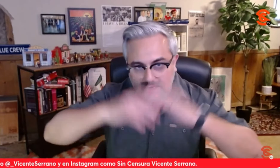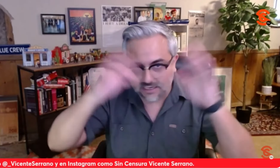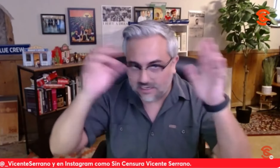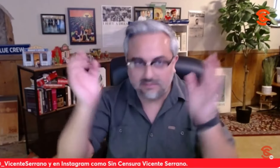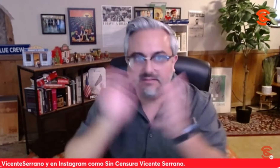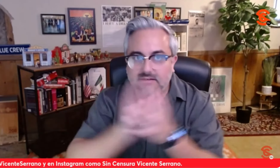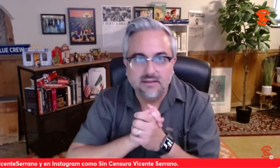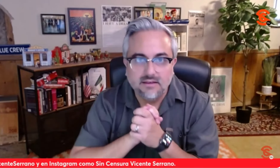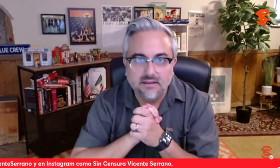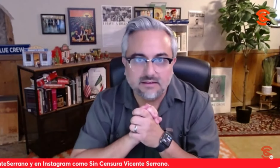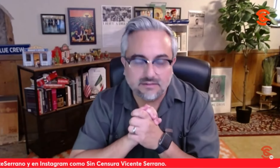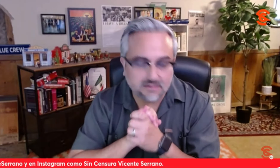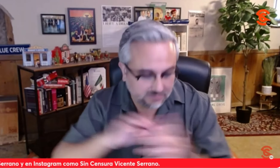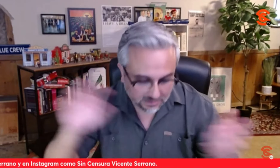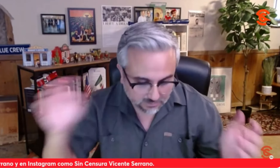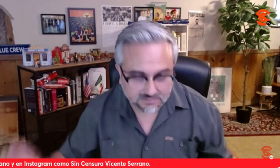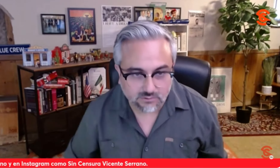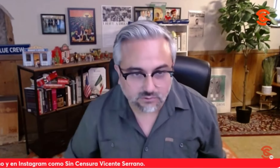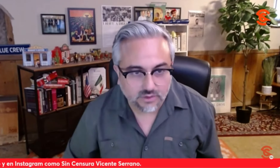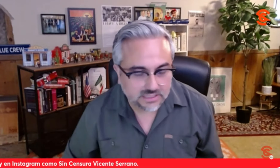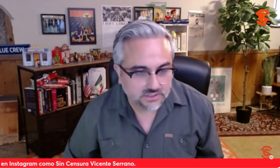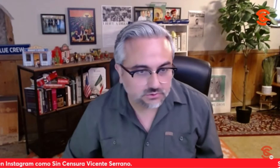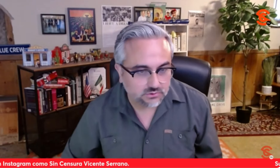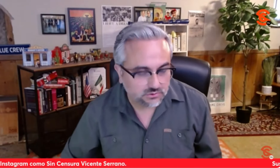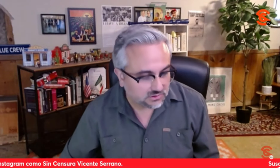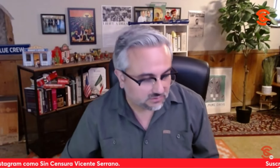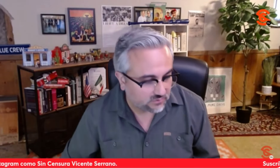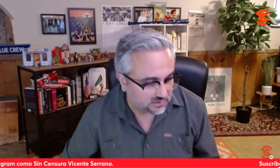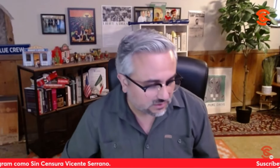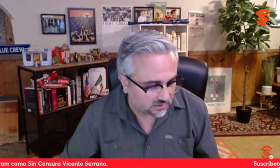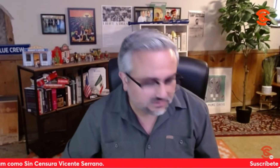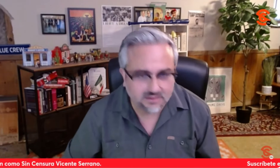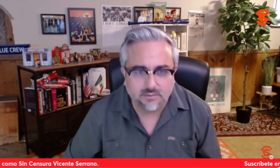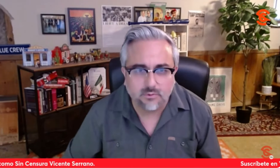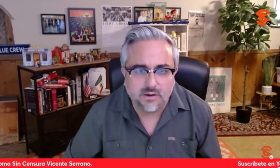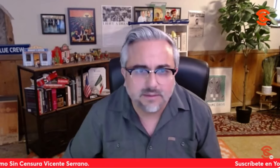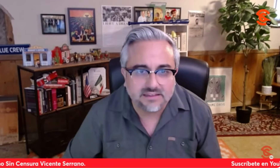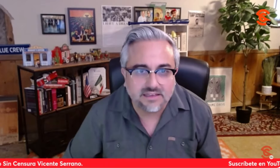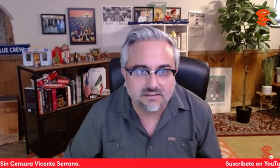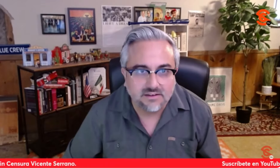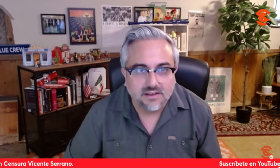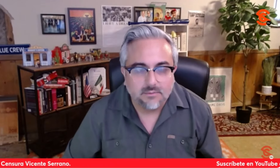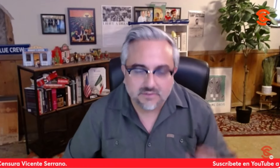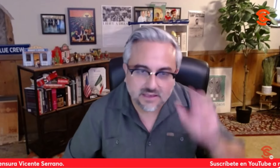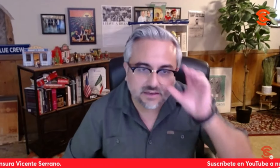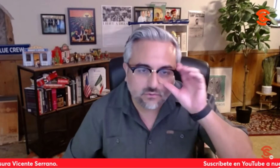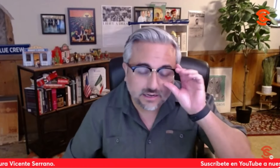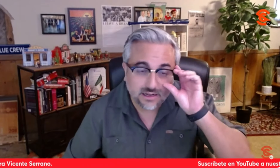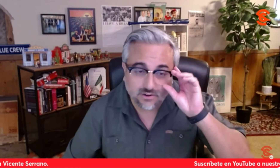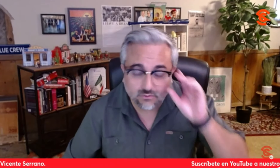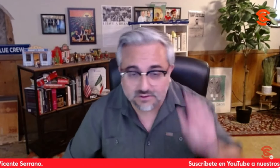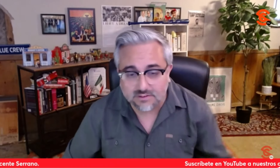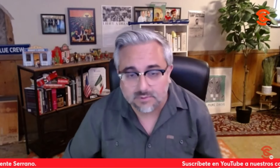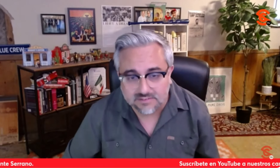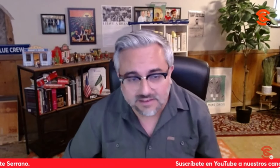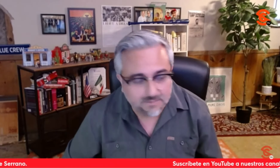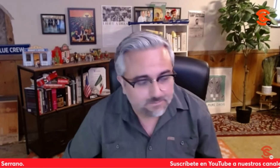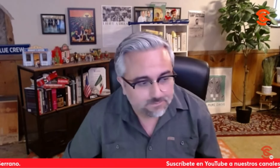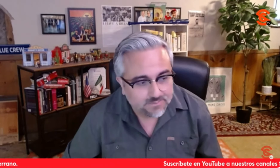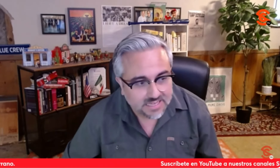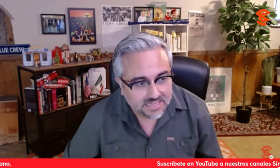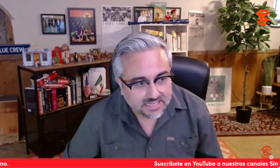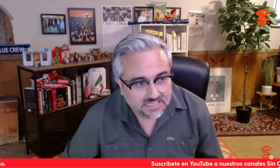que lleguen las reservas de los fachos y se enfrentan a una serie de problemáticas. O sea, que fue una conferencia de